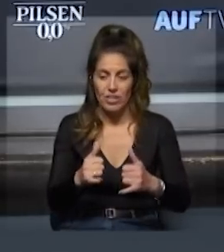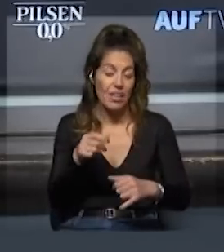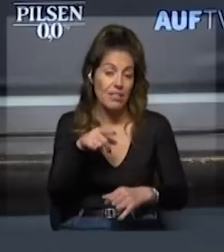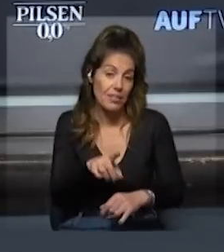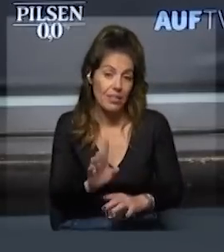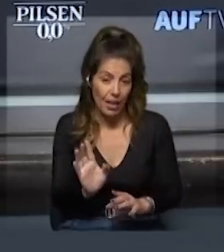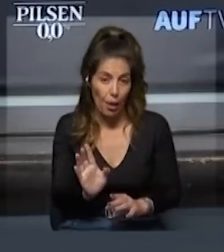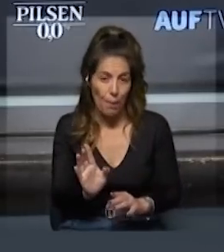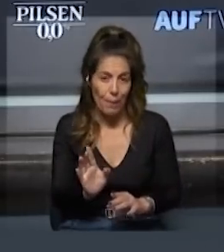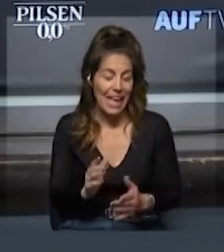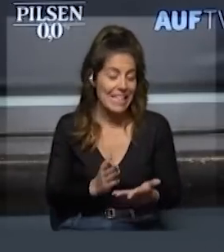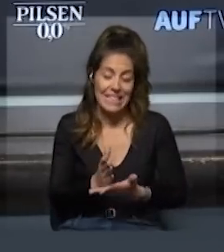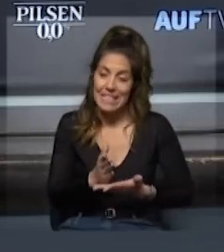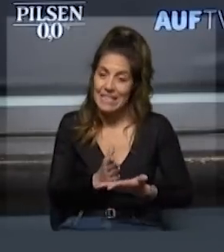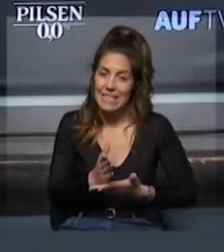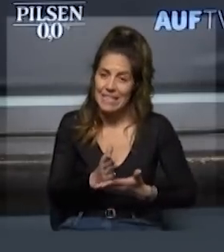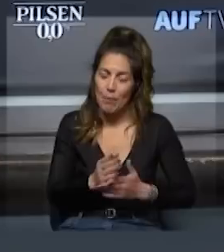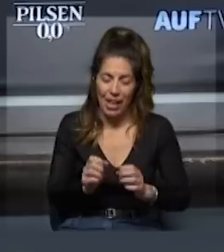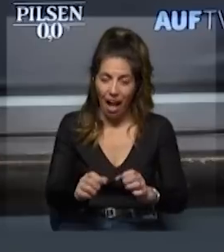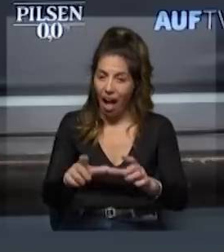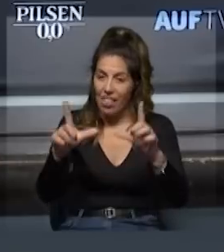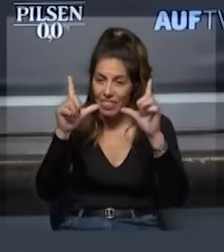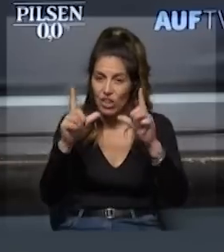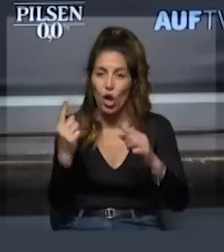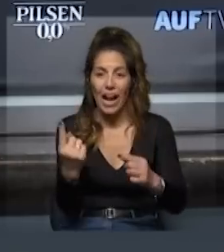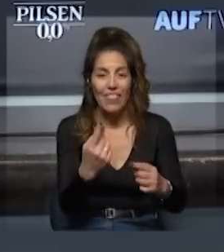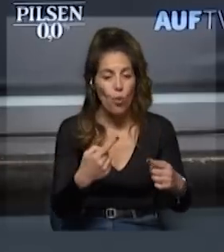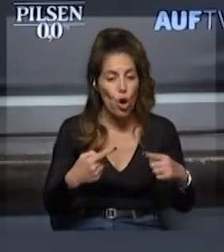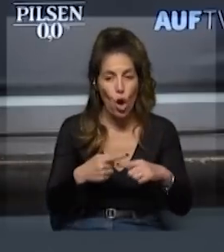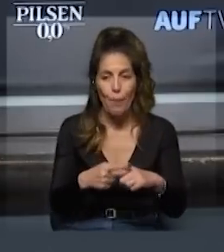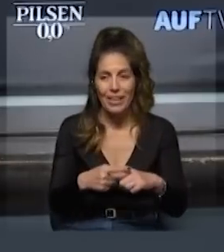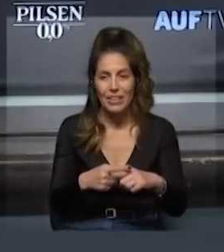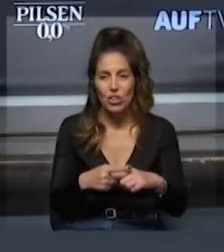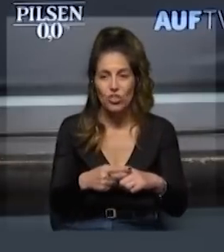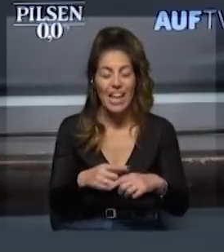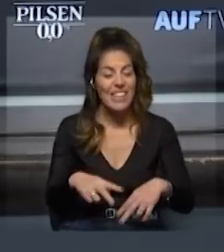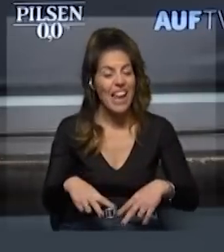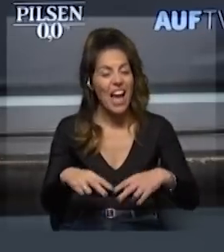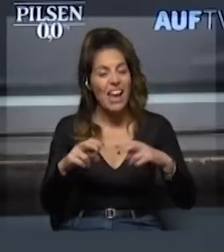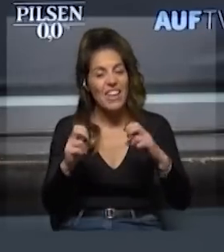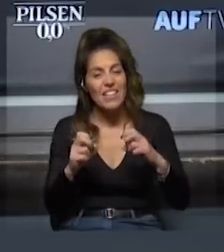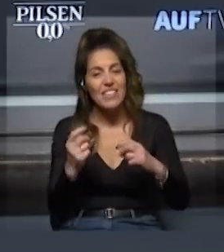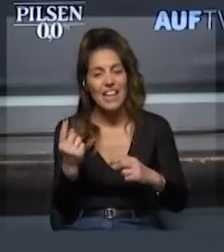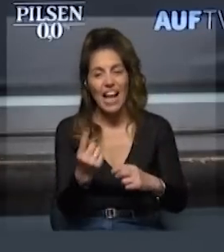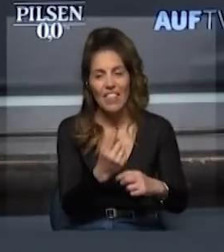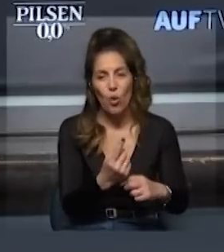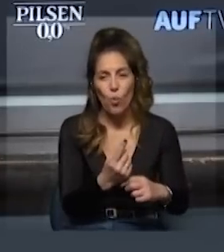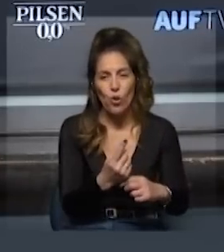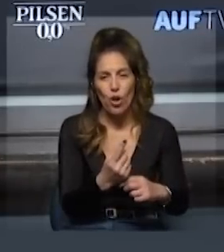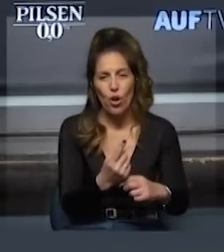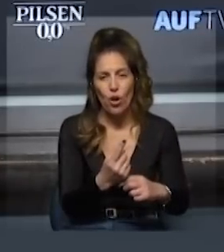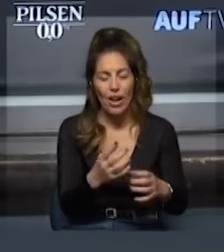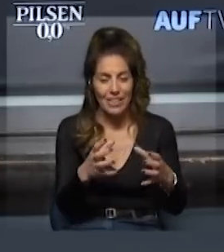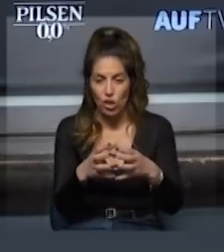que siempre estoy muy atento a cada partido que se juegue y al análisis de cada de cada de